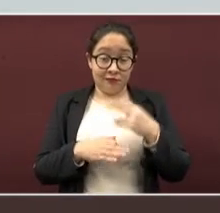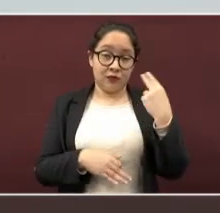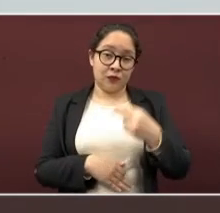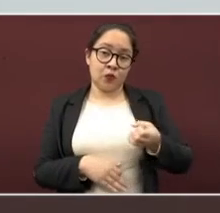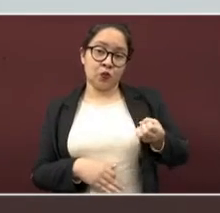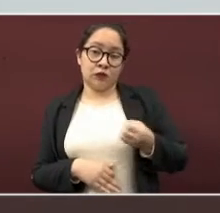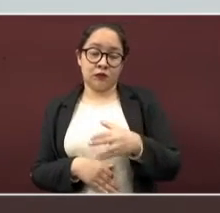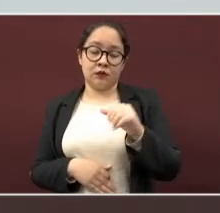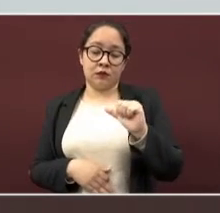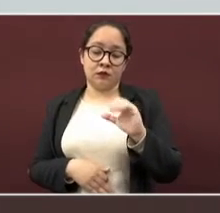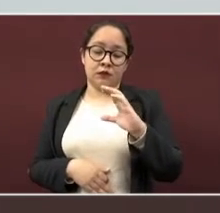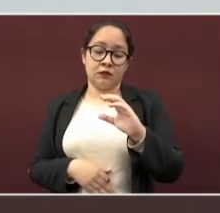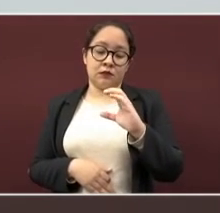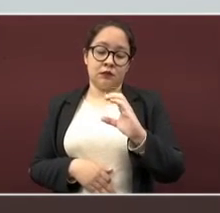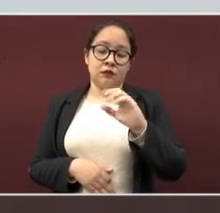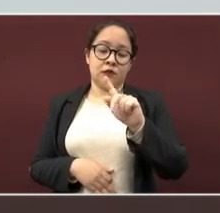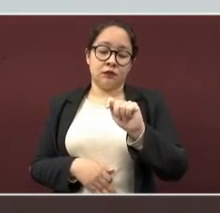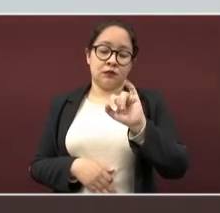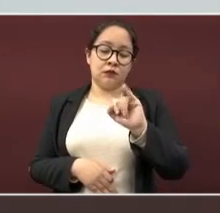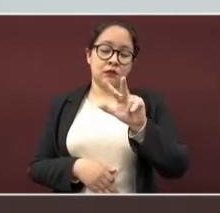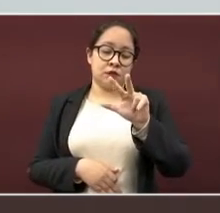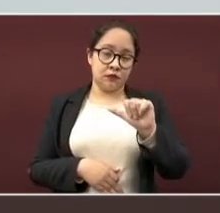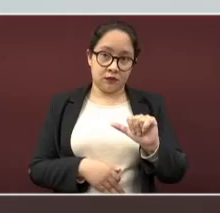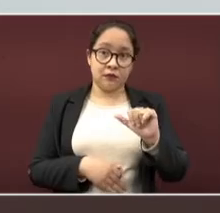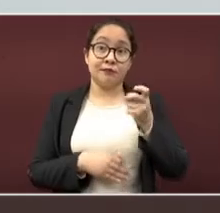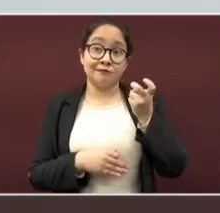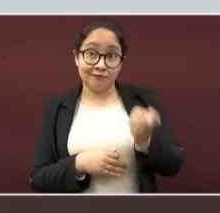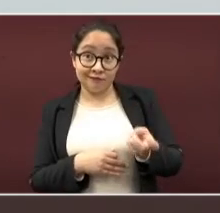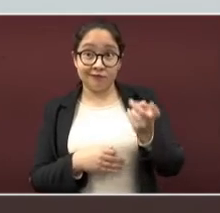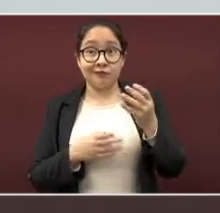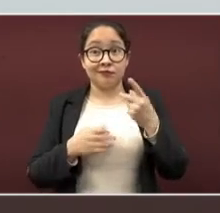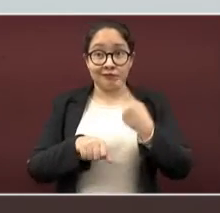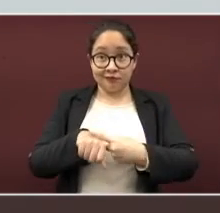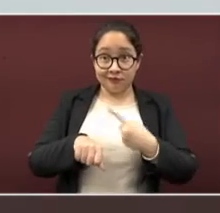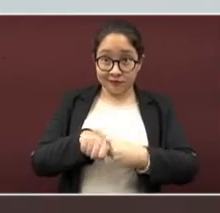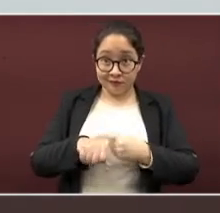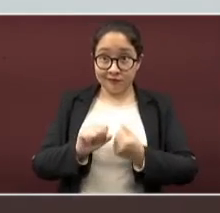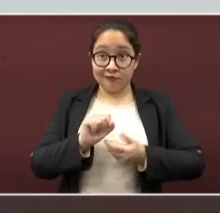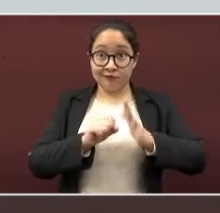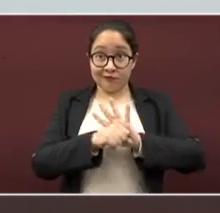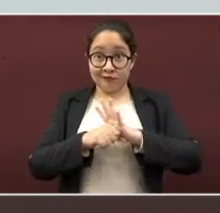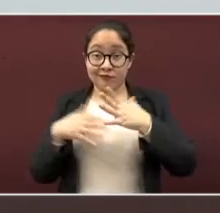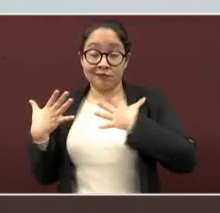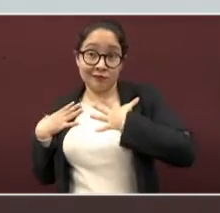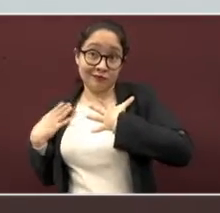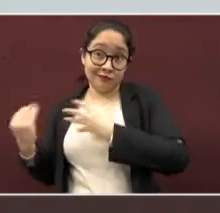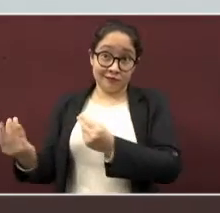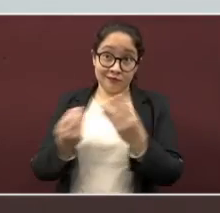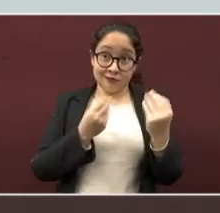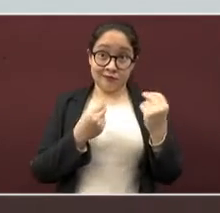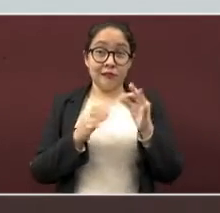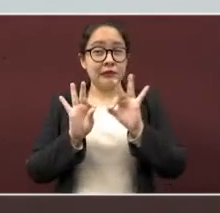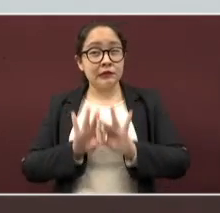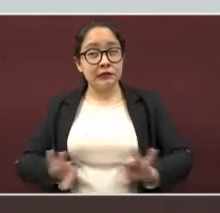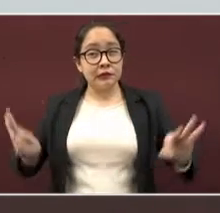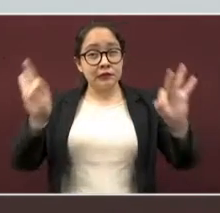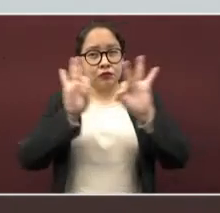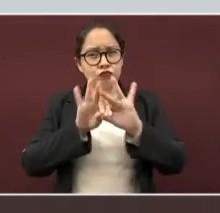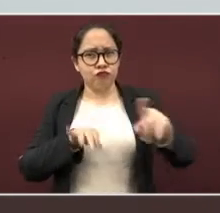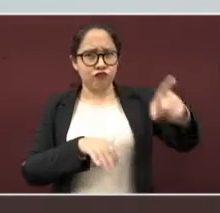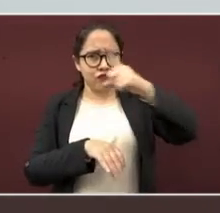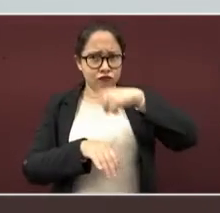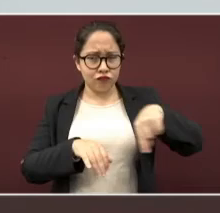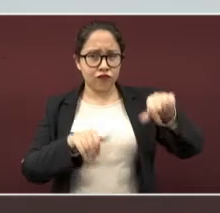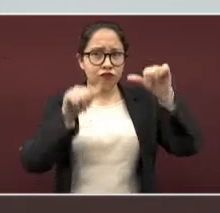continua es por ello importante que pongan atención e identifiquen